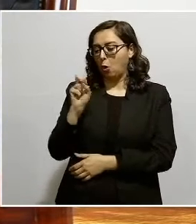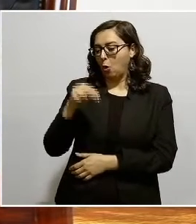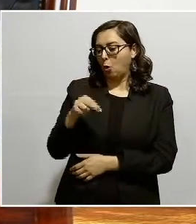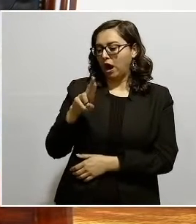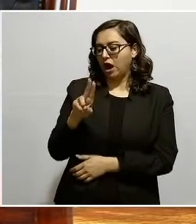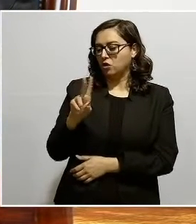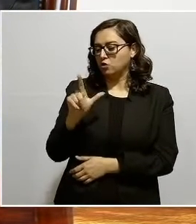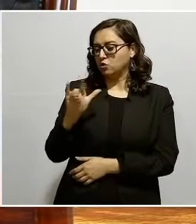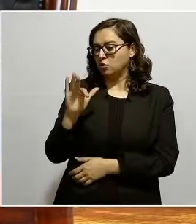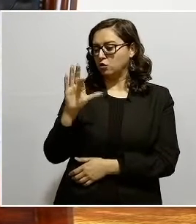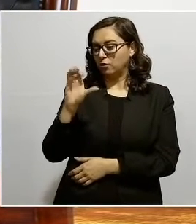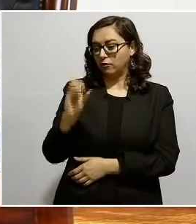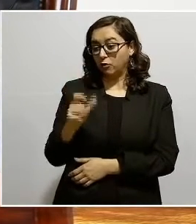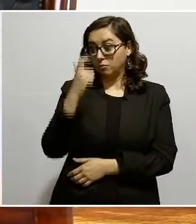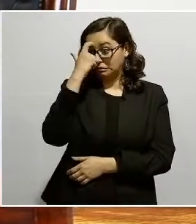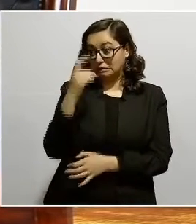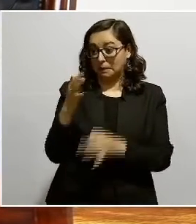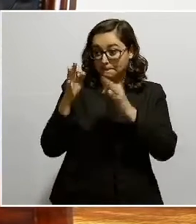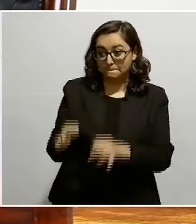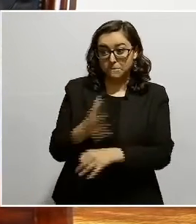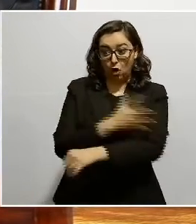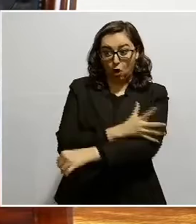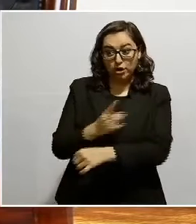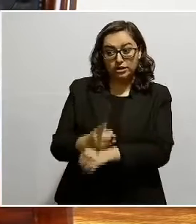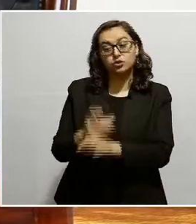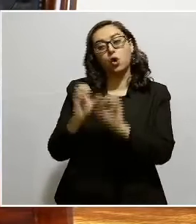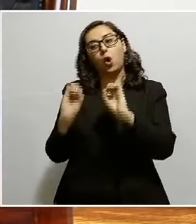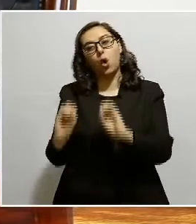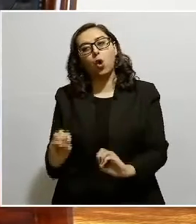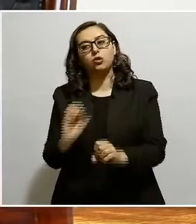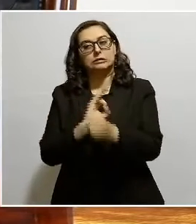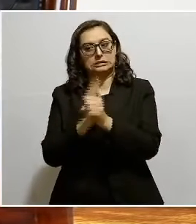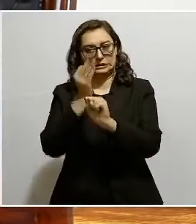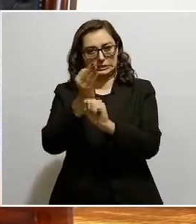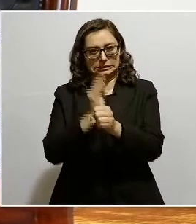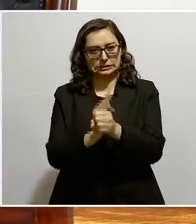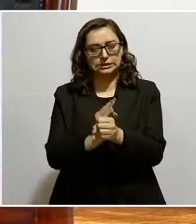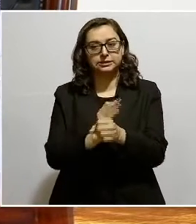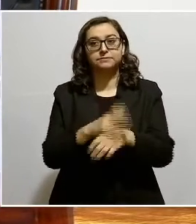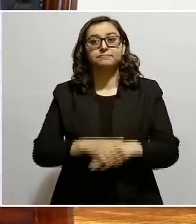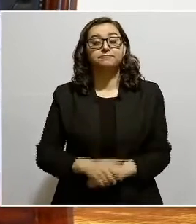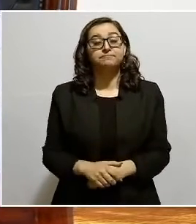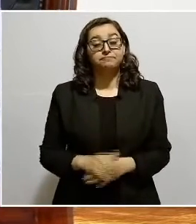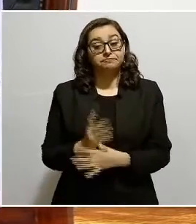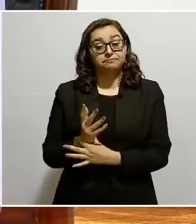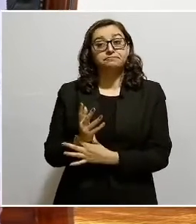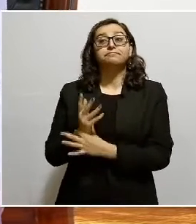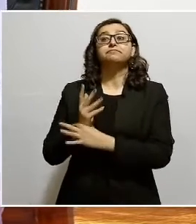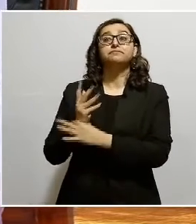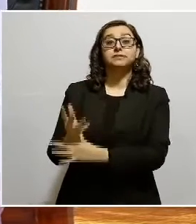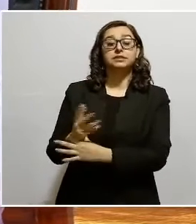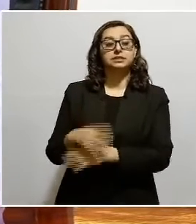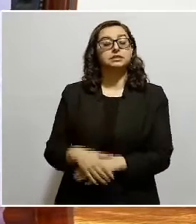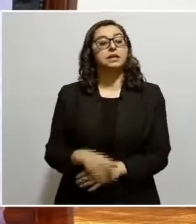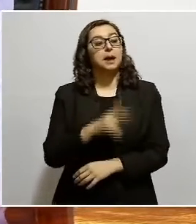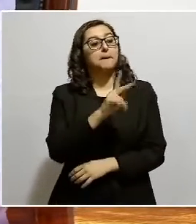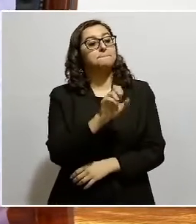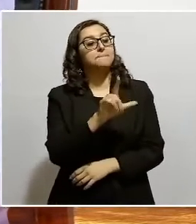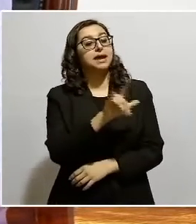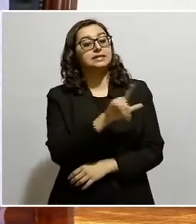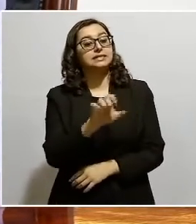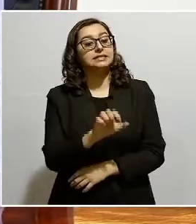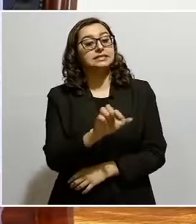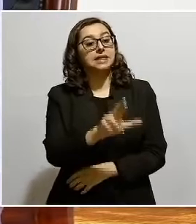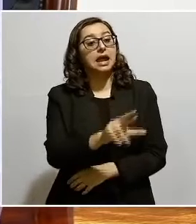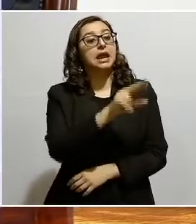con autenticidad o ironía, declaró que con el maestro Pellicer como senador le iría muy bien